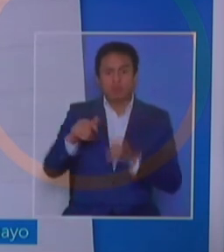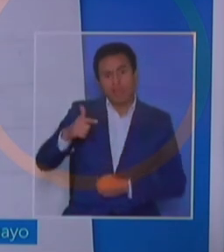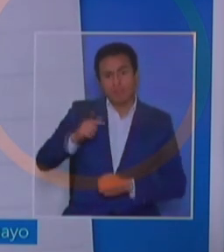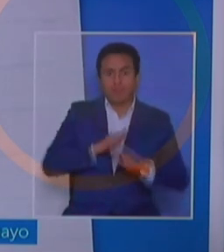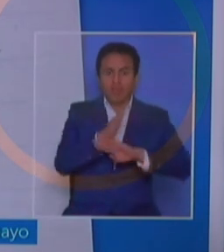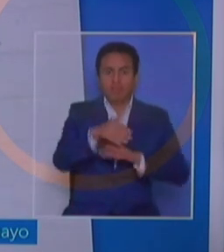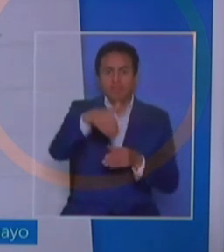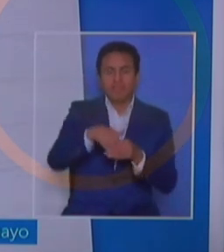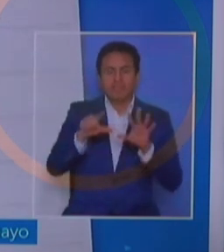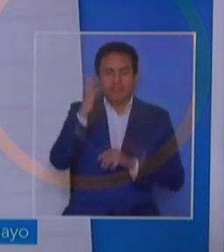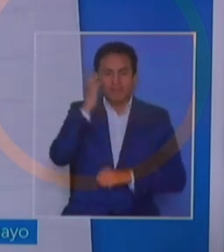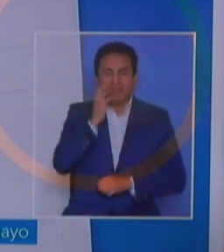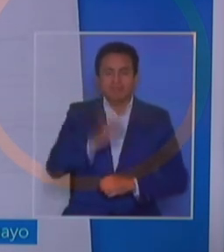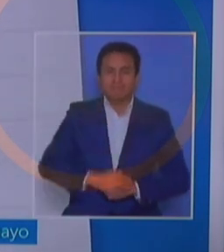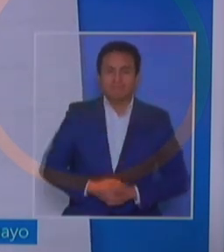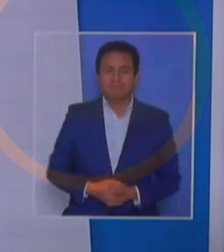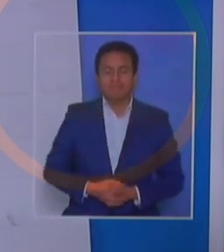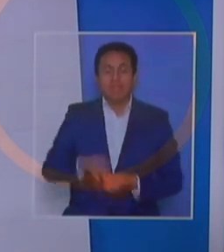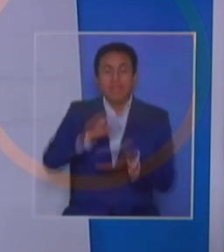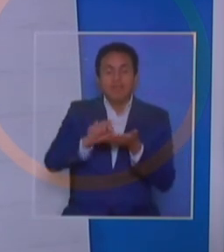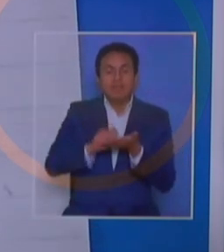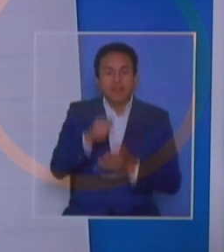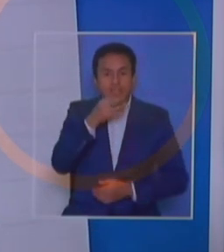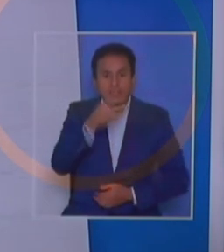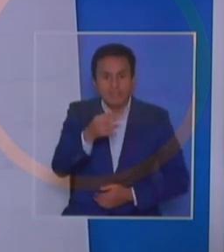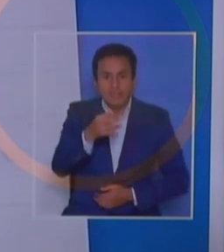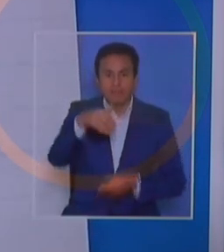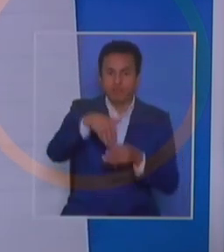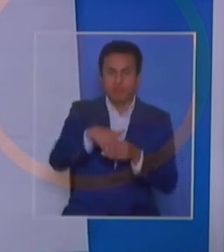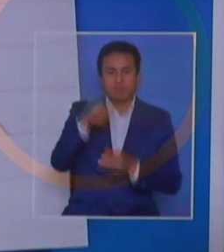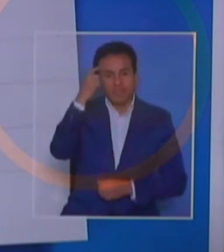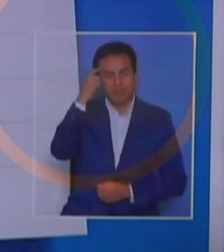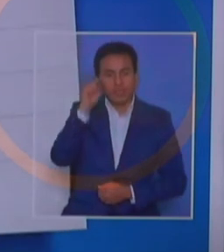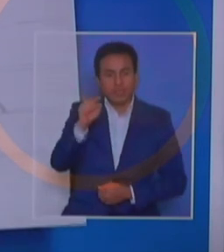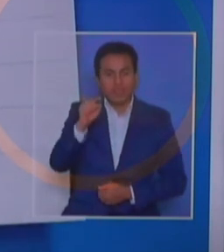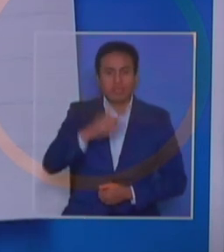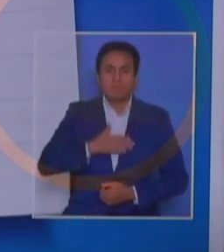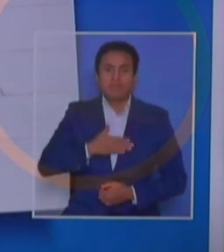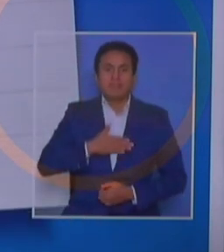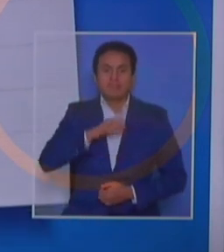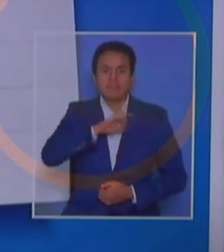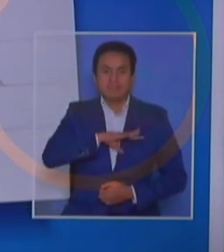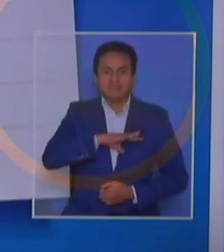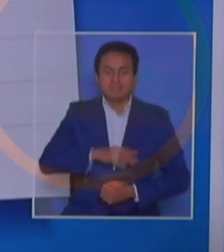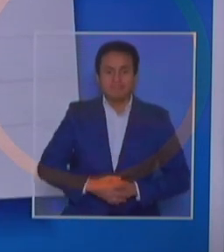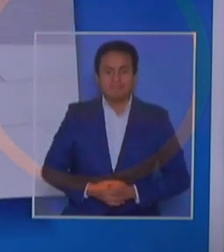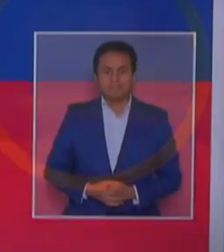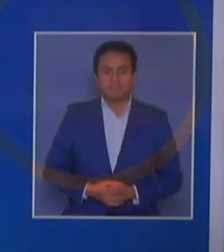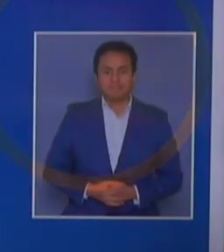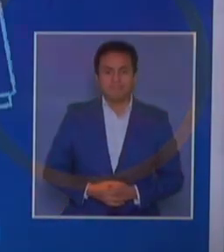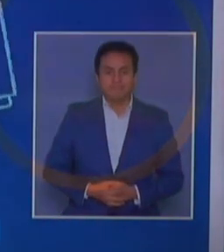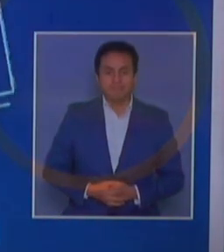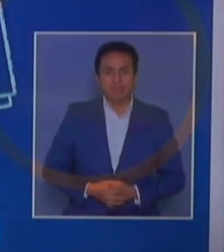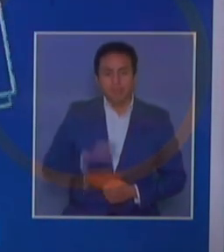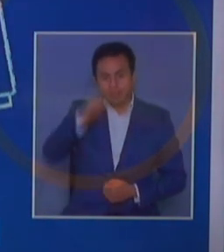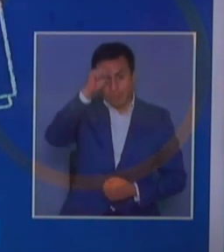sobre todo en el núcleo inicial que apoyó a boric no en la primera vuelta por qué va a salir una constitución no